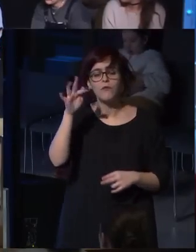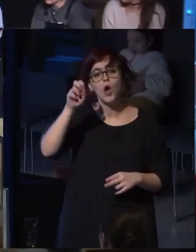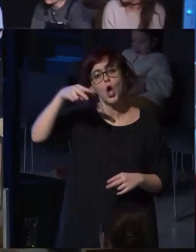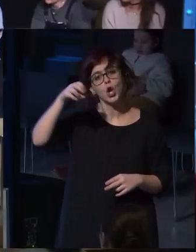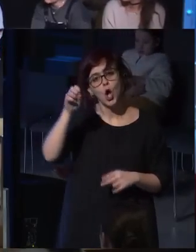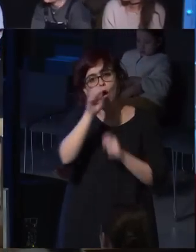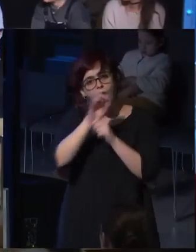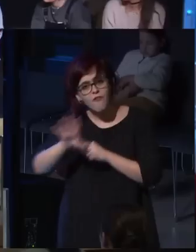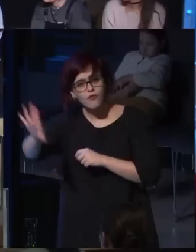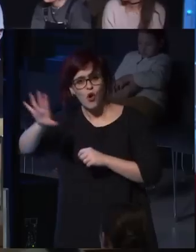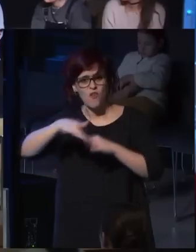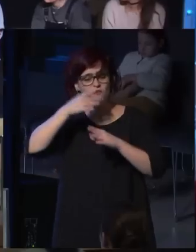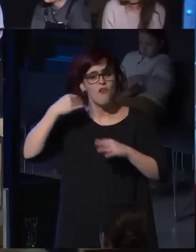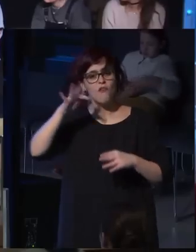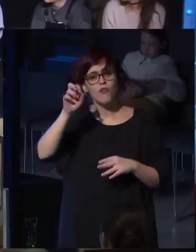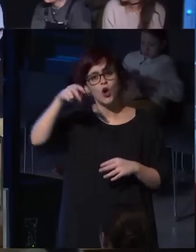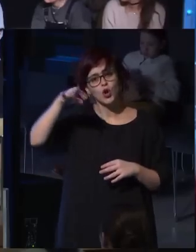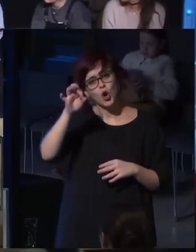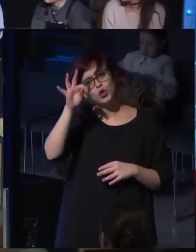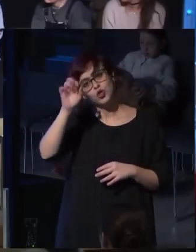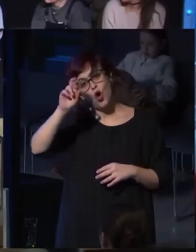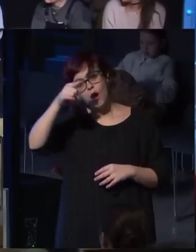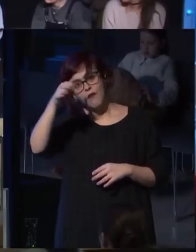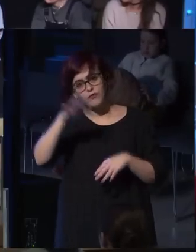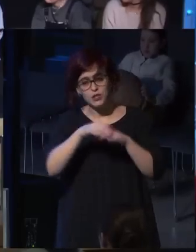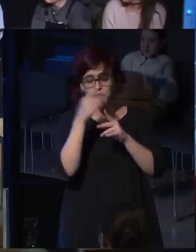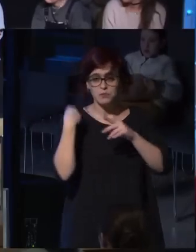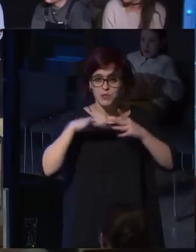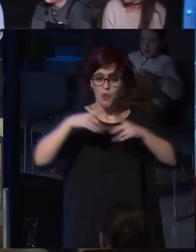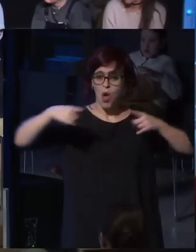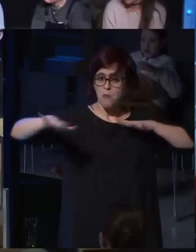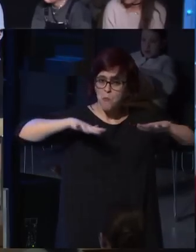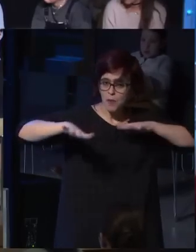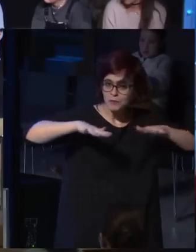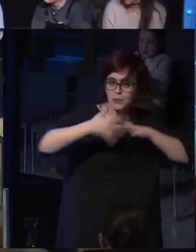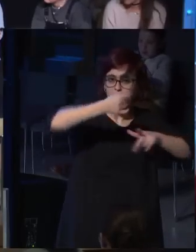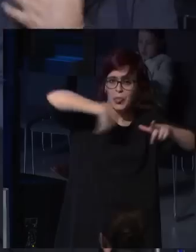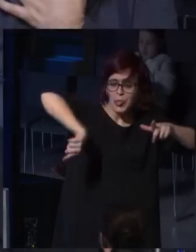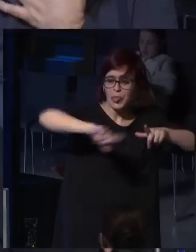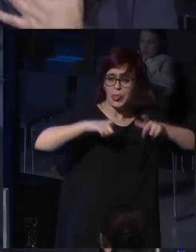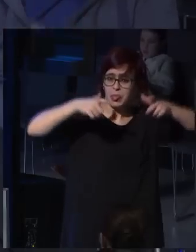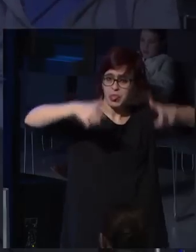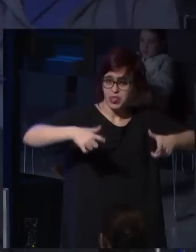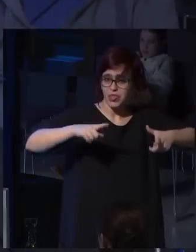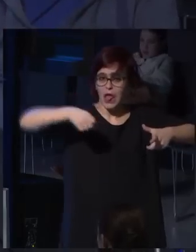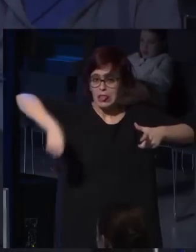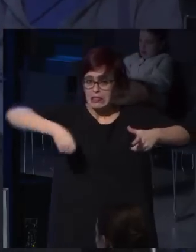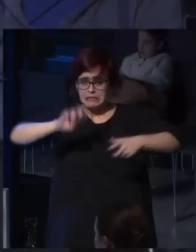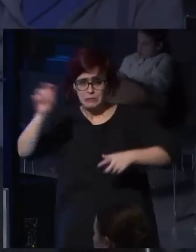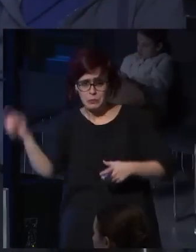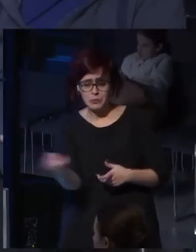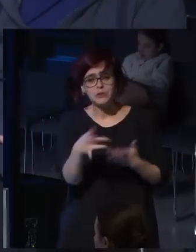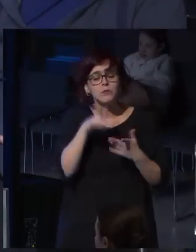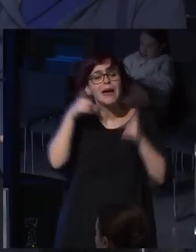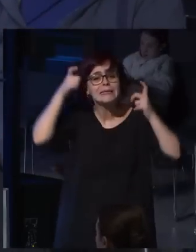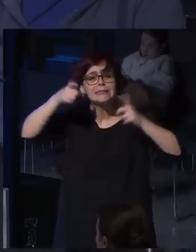fonógrafo, fonotógrafo, telegráfono, kinetófono, etcétera, etcétera. Y que al final una de las cosas que más han intentado